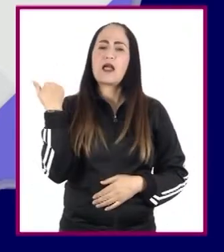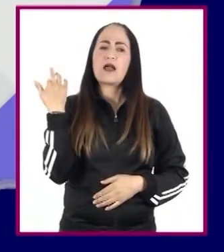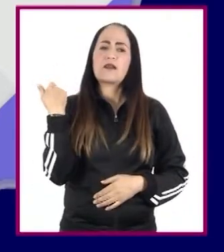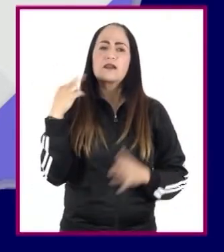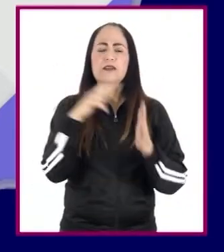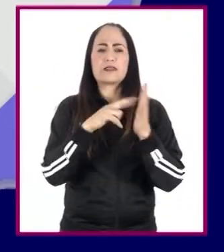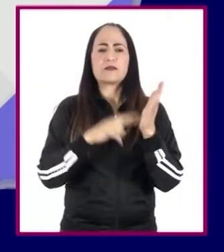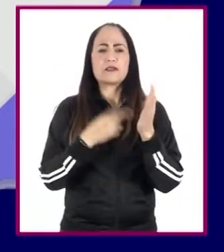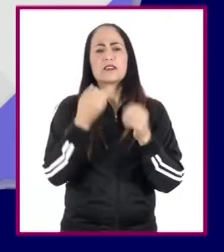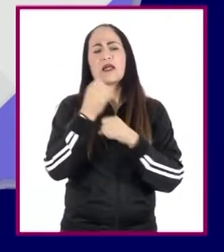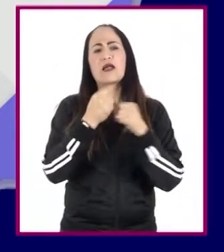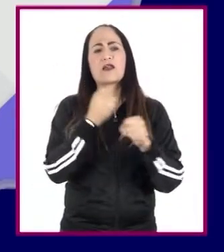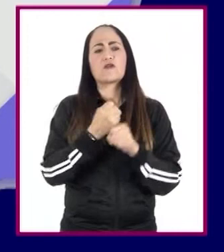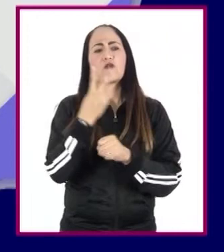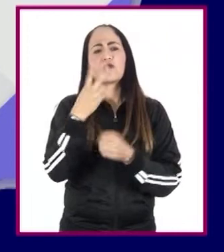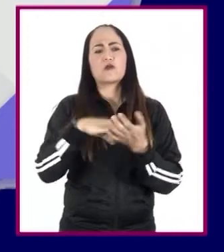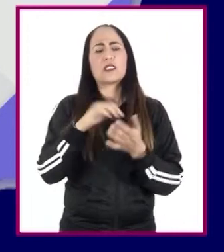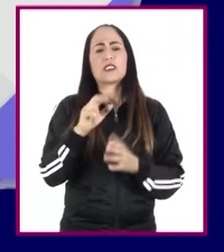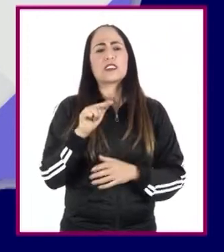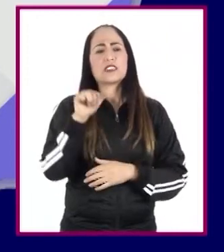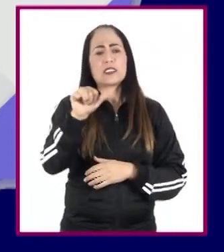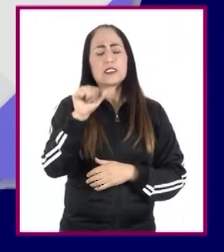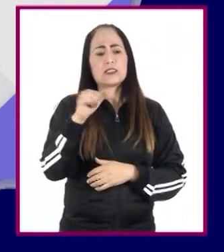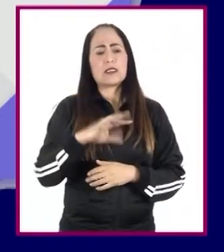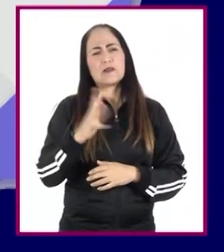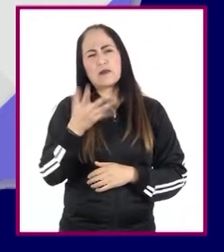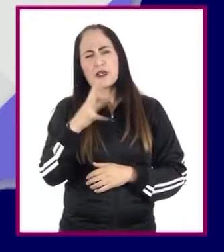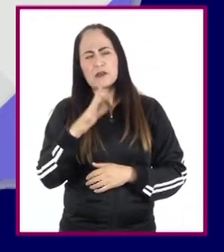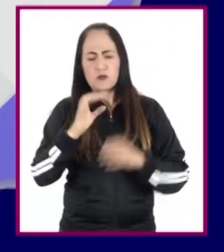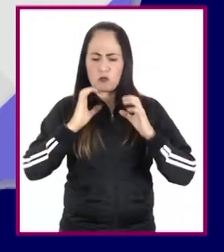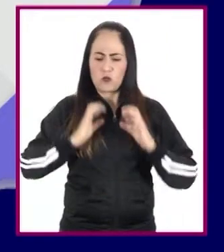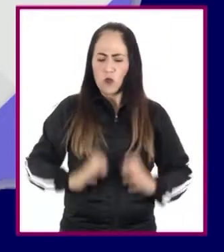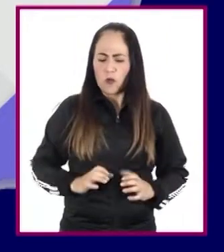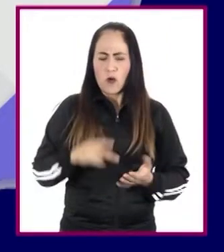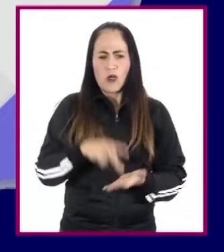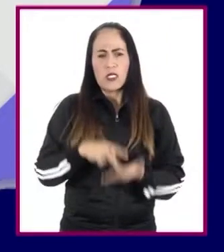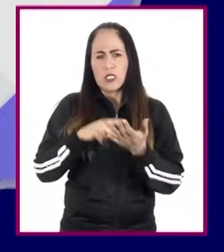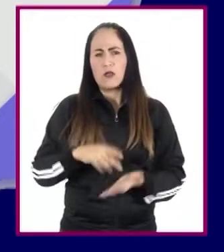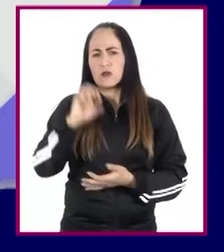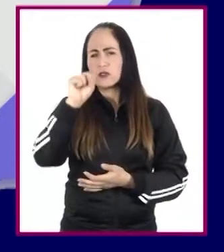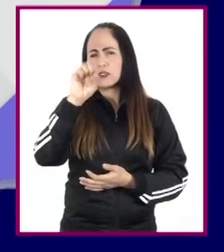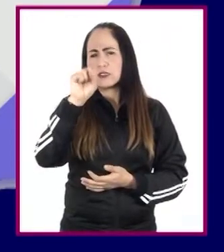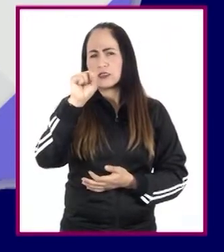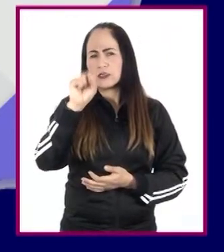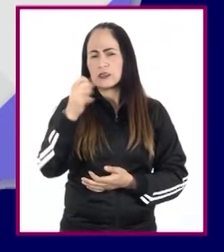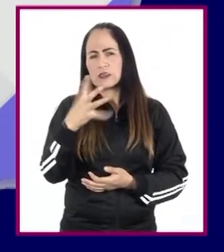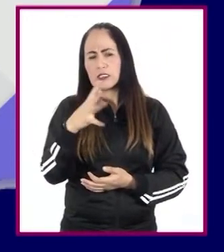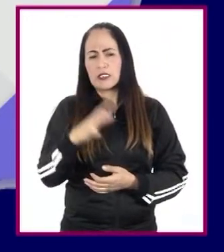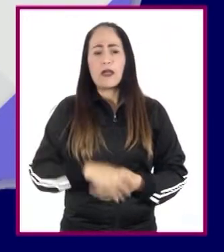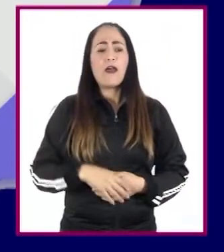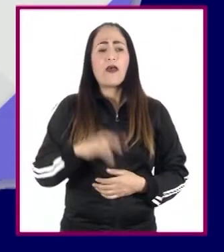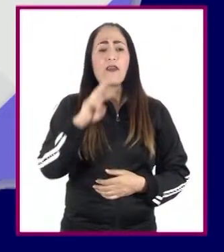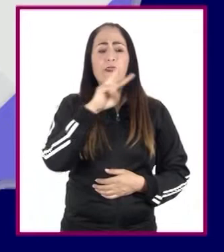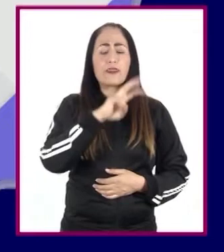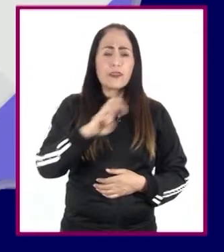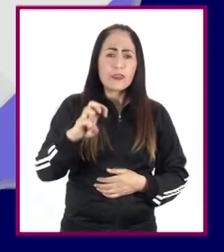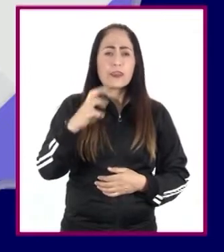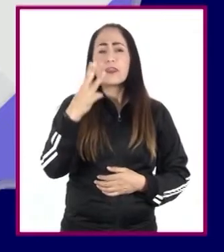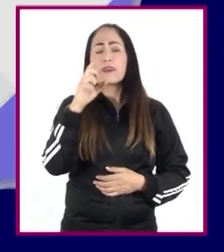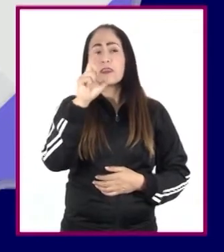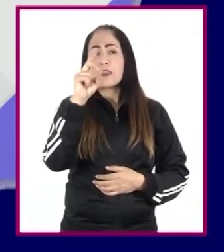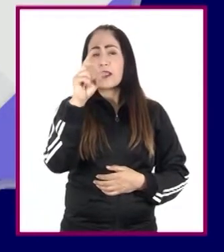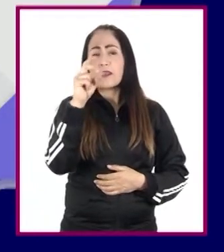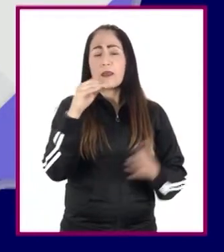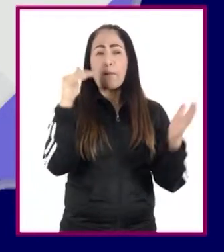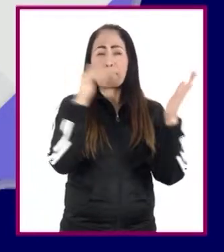año 2016, un cuerpo humano promedio de 70 kilogramos está conformado por 30 billones de células.